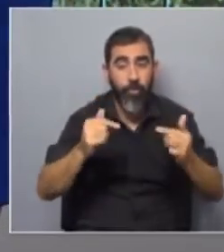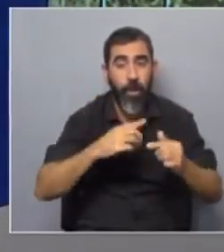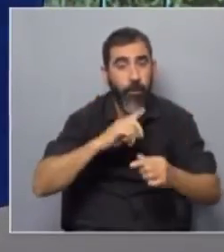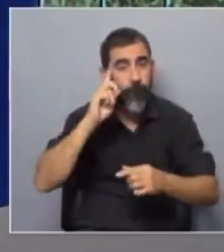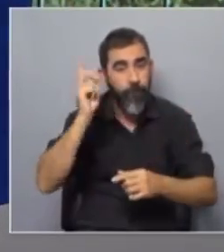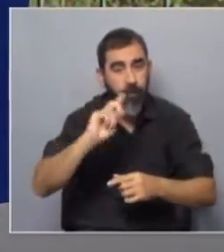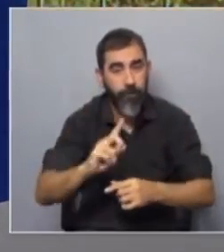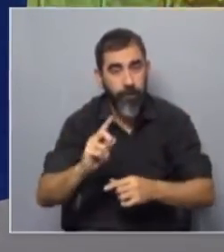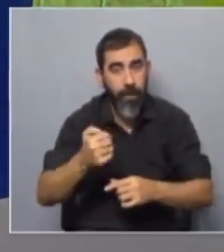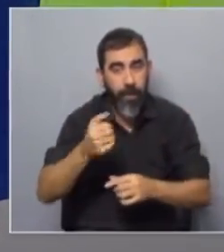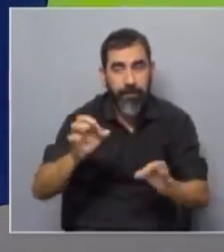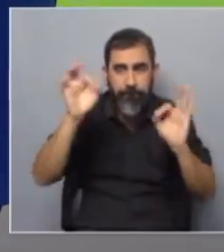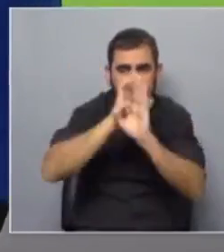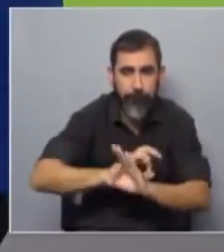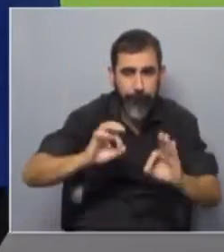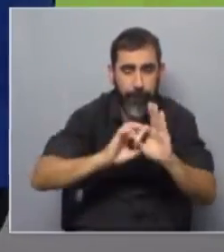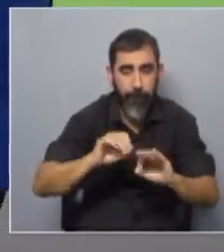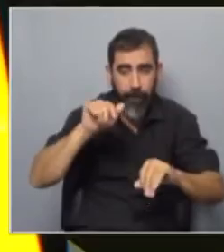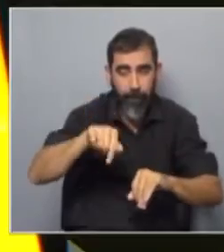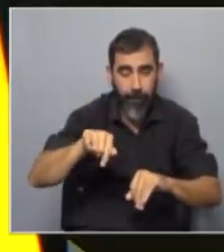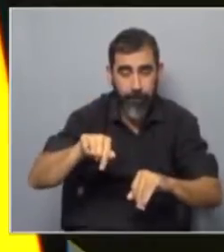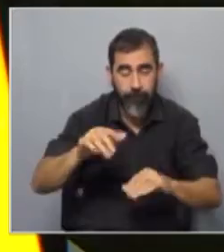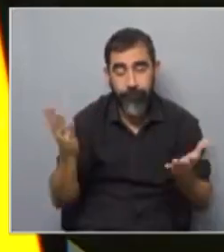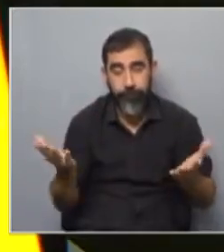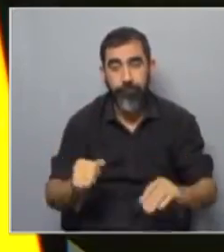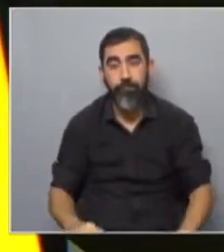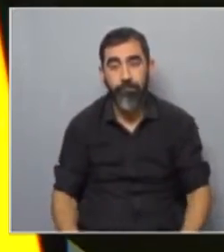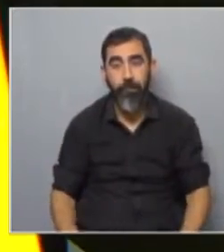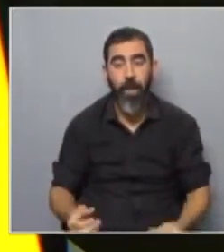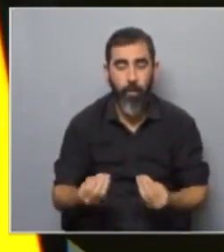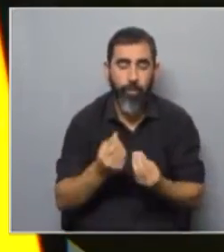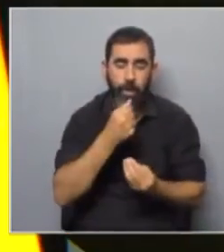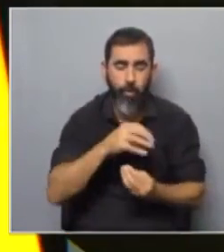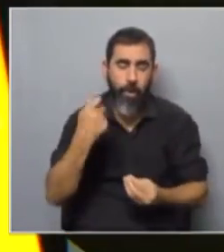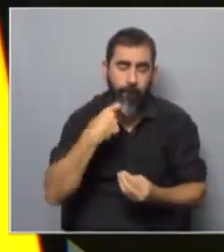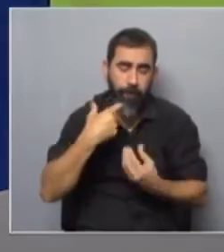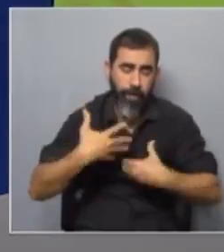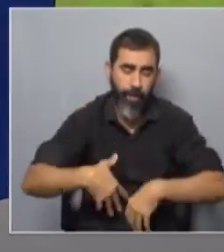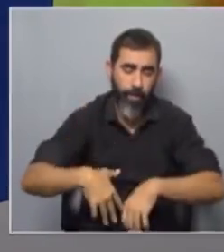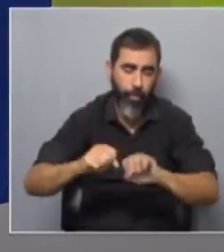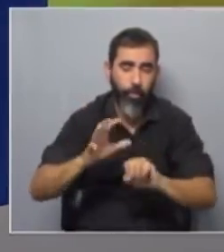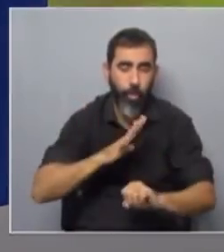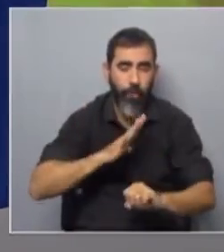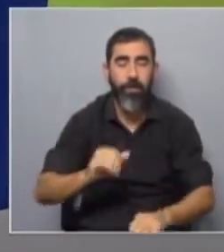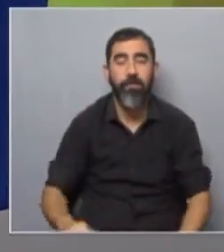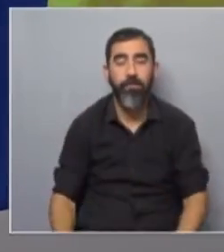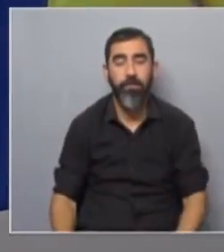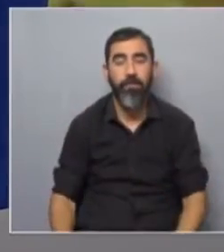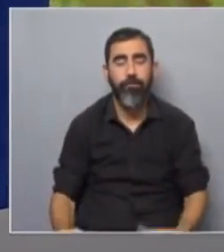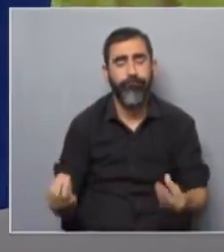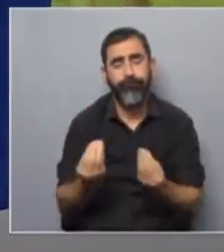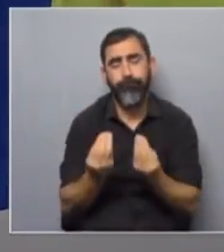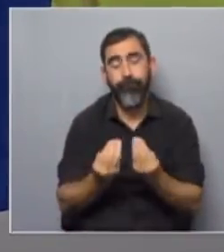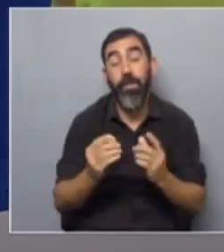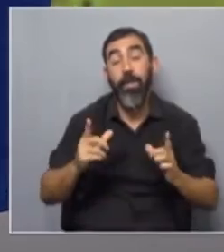teníamos prácticamente ni idea de que pasaban acá y cuántas historias faltará todavía por contar. Muchísimas,